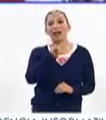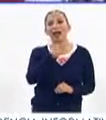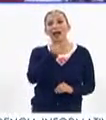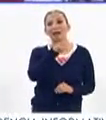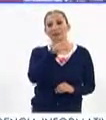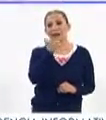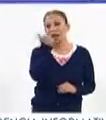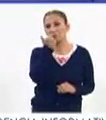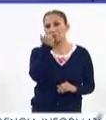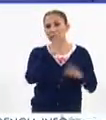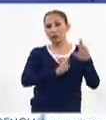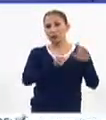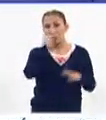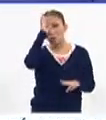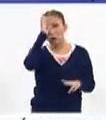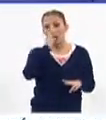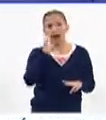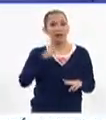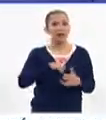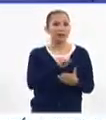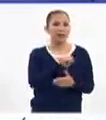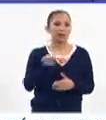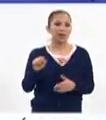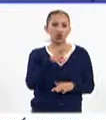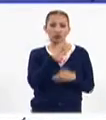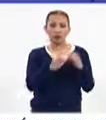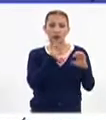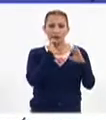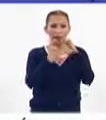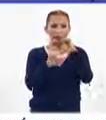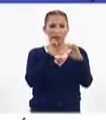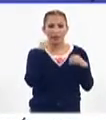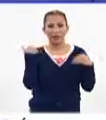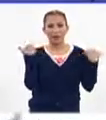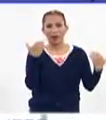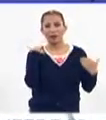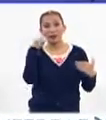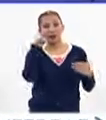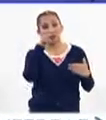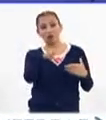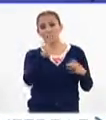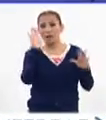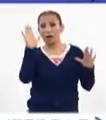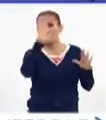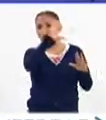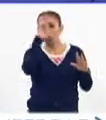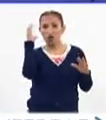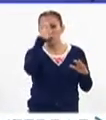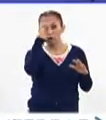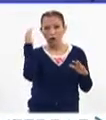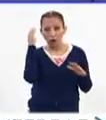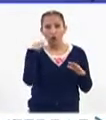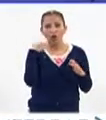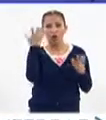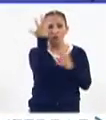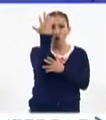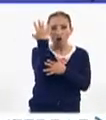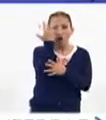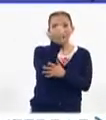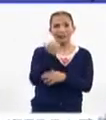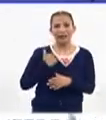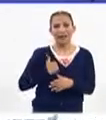Bermea, estudiante de la Escuela Normal de Coahuila Saltillo, pues durante toda esta entrevista estuvimos disfrutando además de tus maravillosas fotos en los